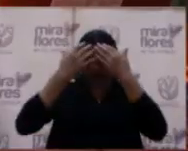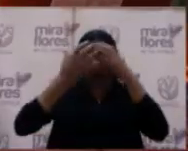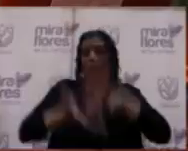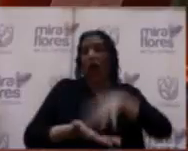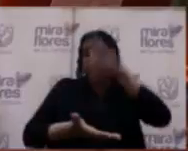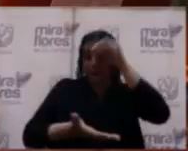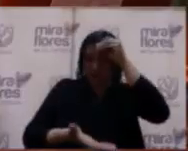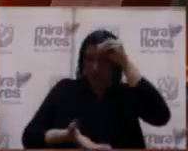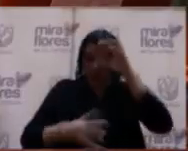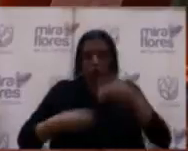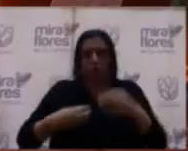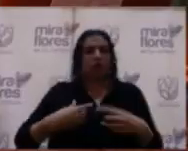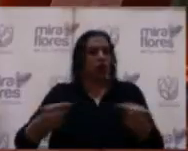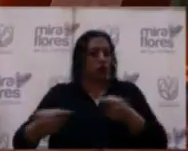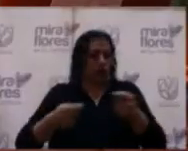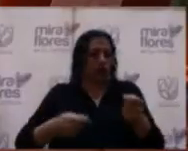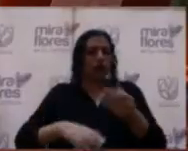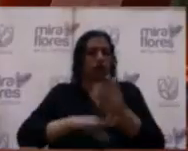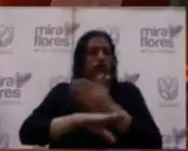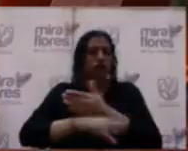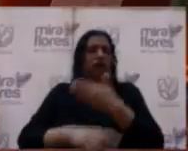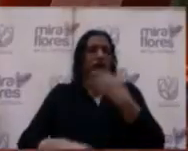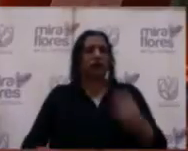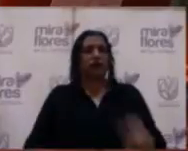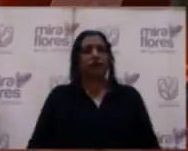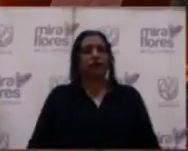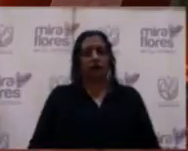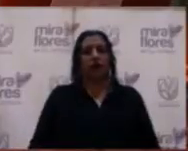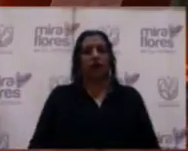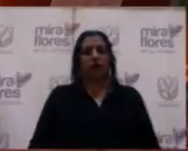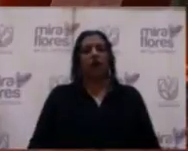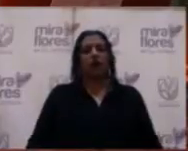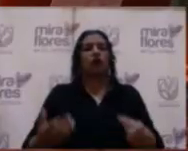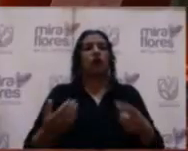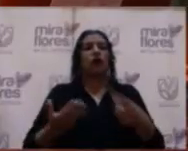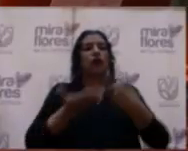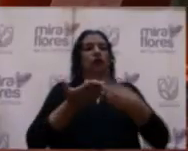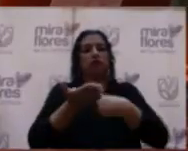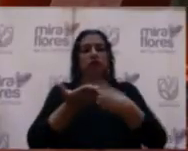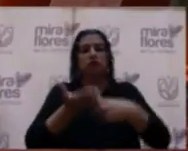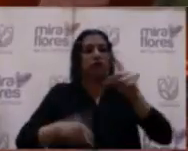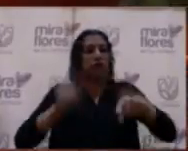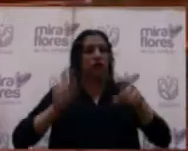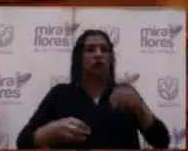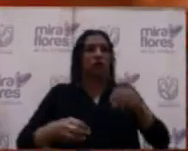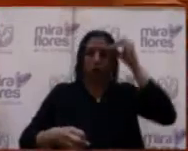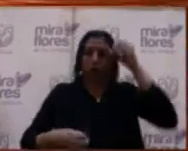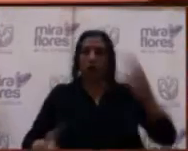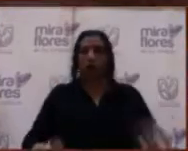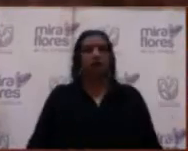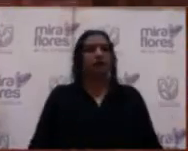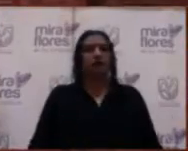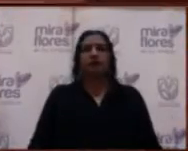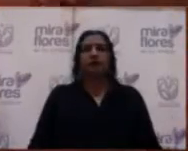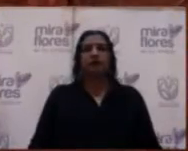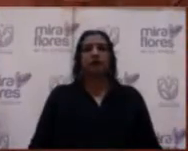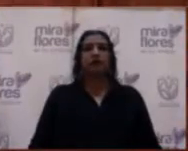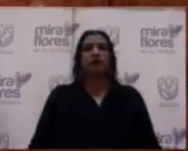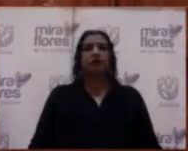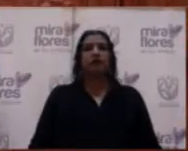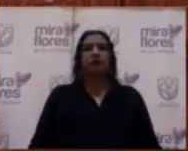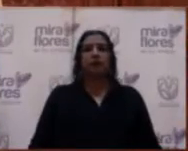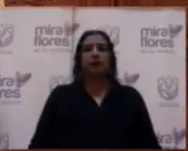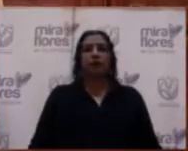manejar este tipo de cosas de una mejor forma. Muy bien, abro el debate si hubiese alguna intervención. Si no hay